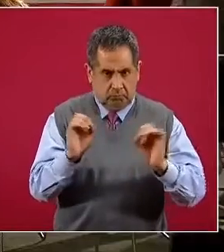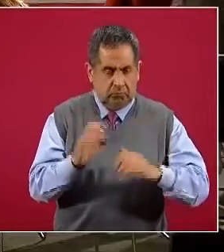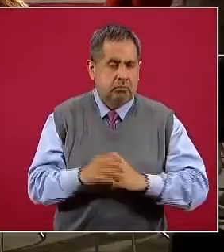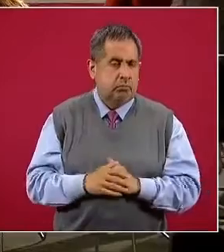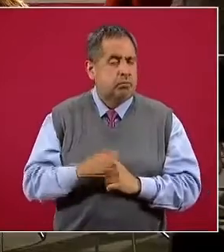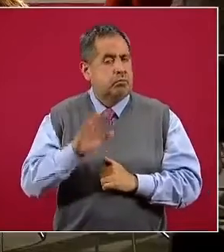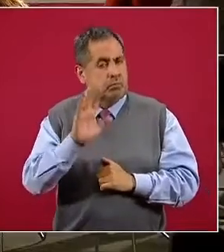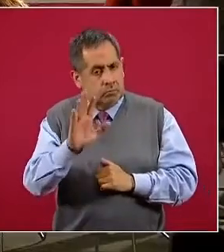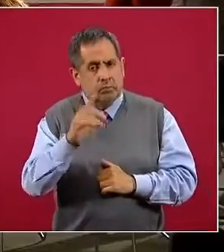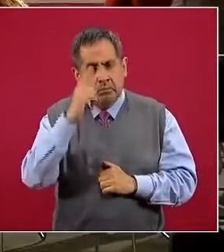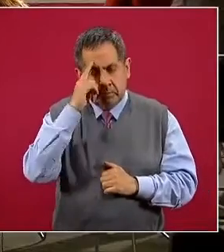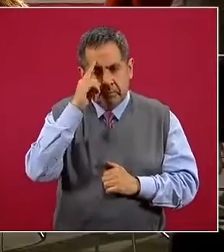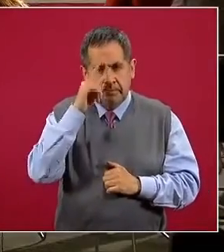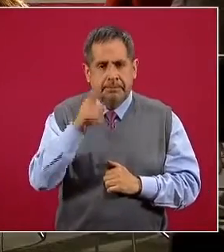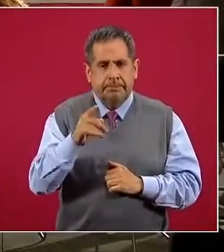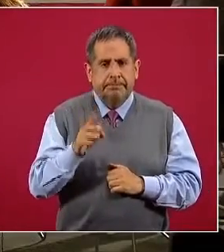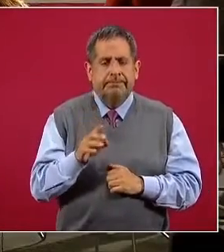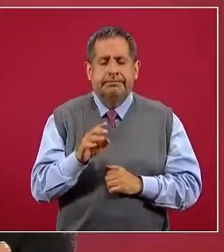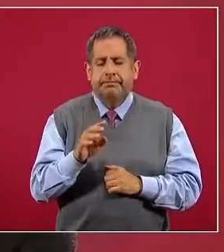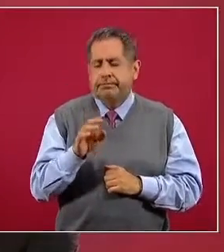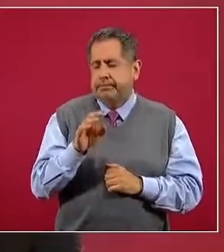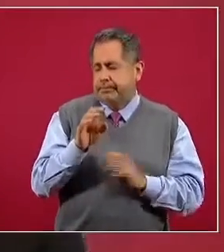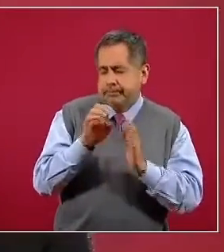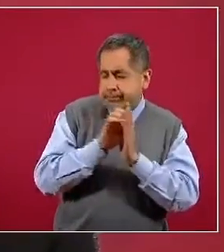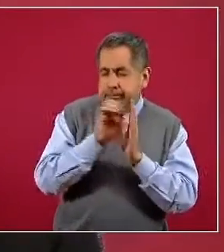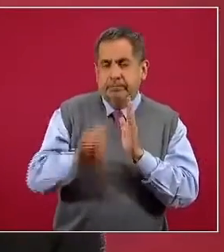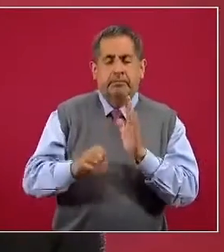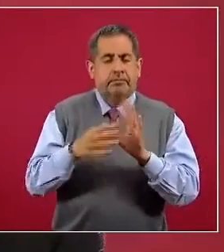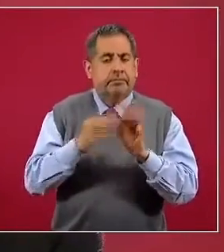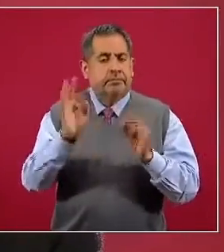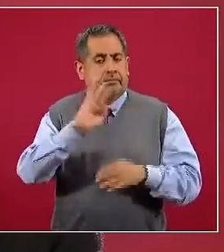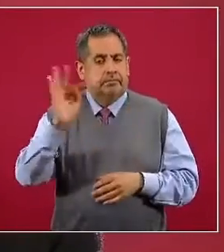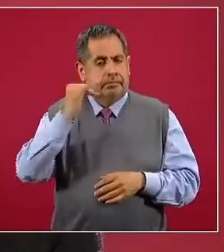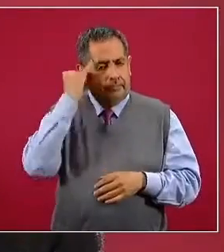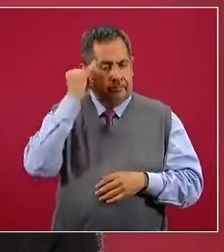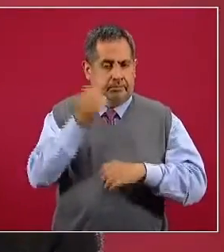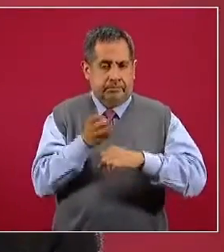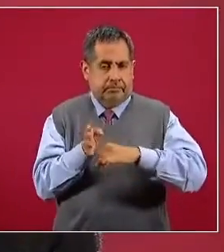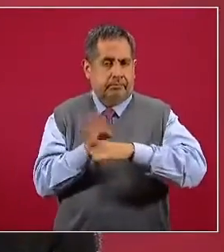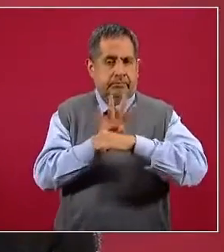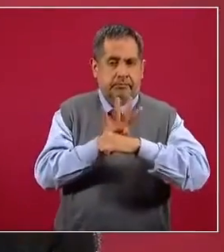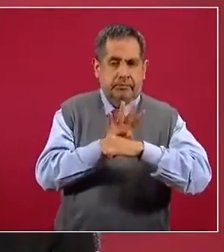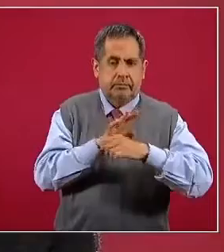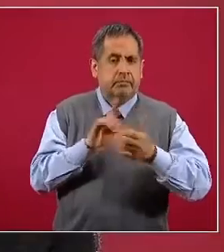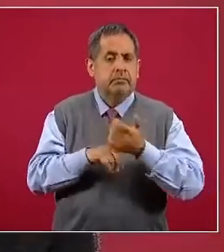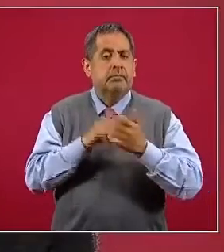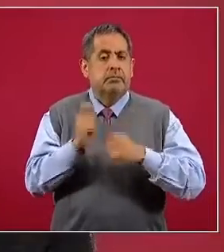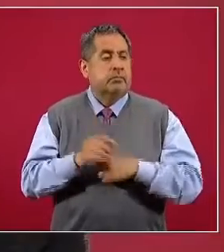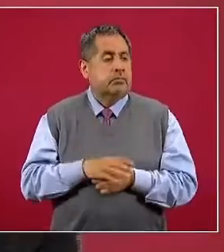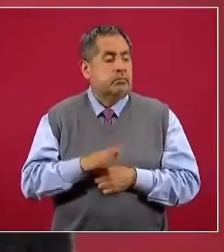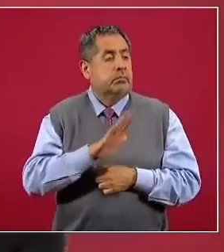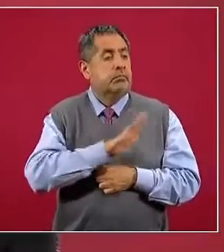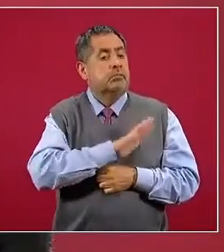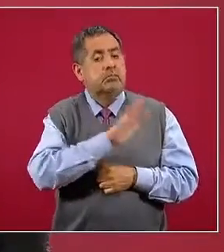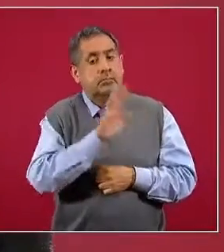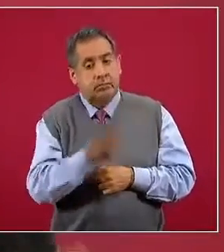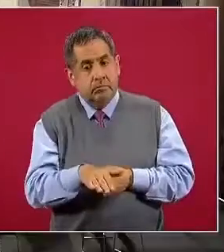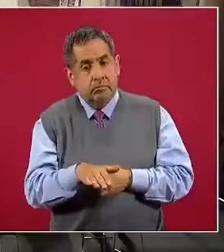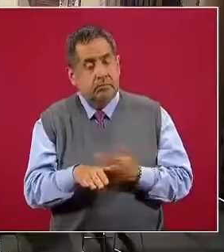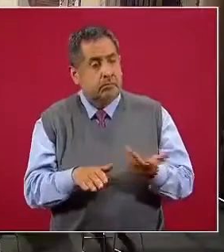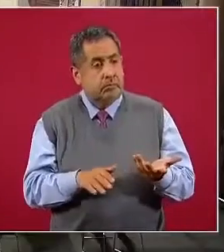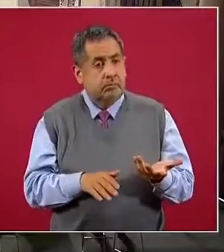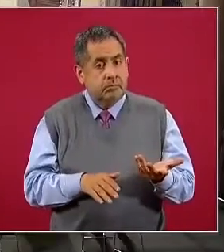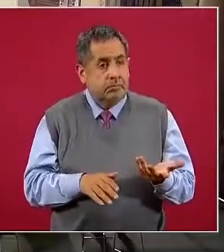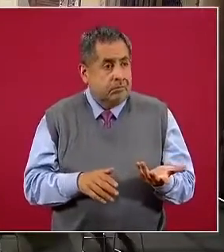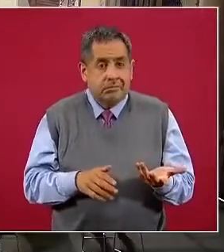Ahora pensemos en el desenlace más triste, más lamentable de COVID-19, que es la defunción.